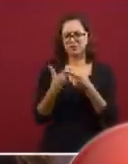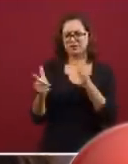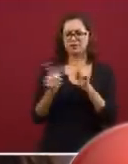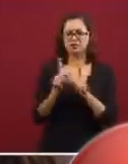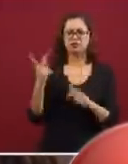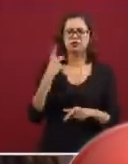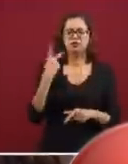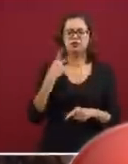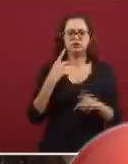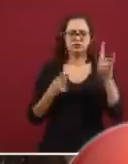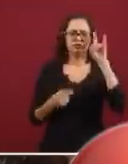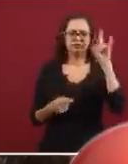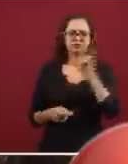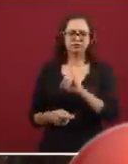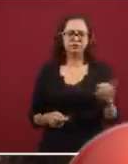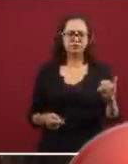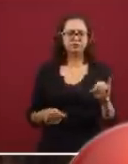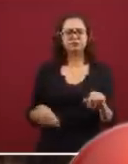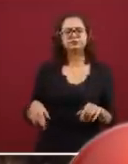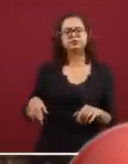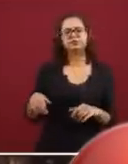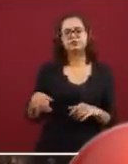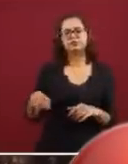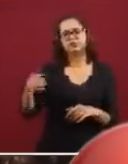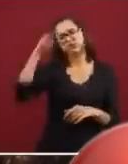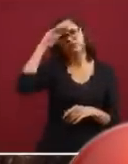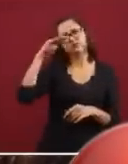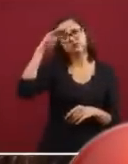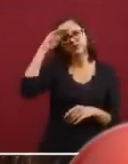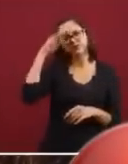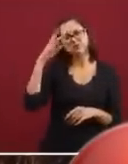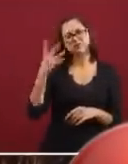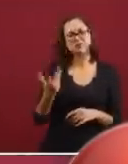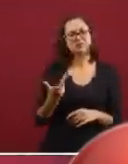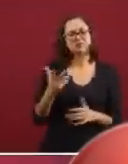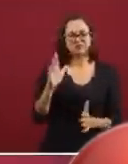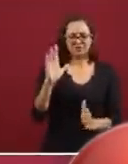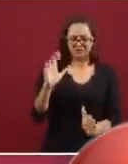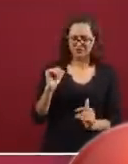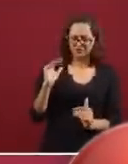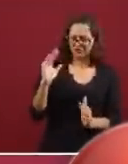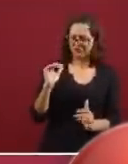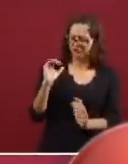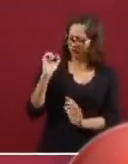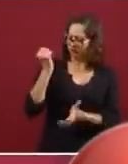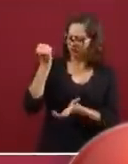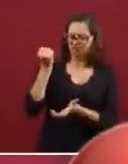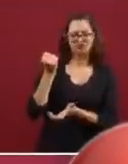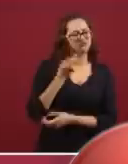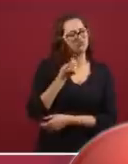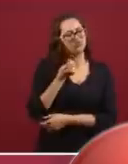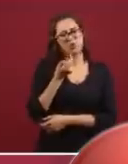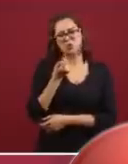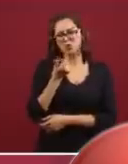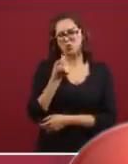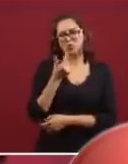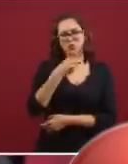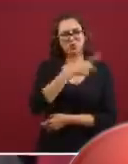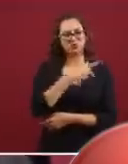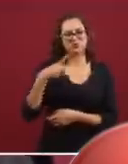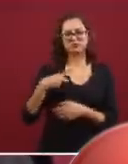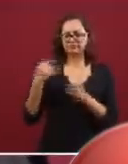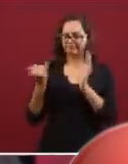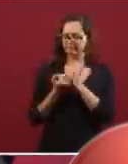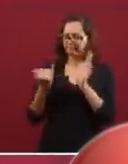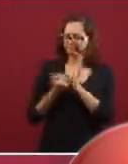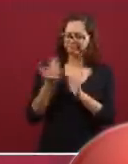se pensaba de que era muy poca la recaudación y que había que aumentar impuestos,